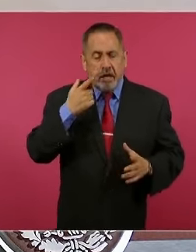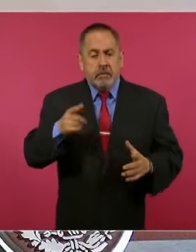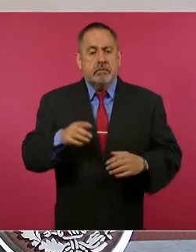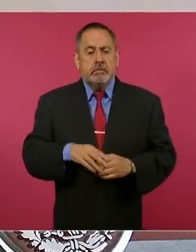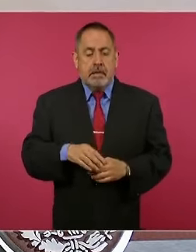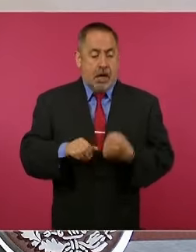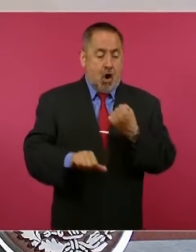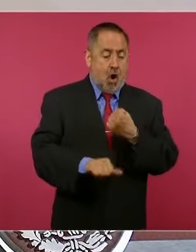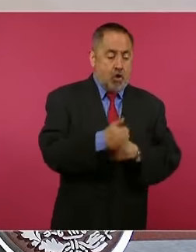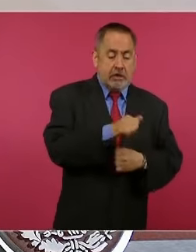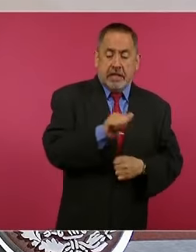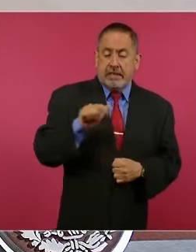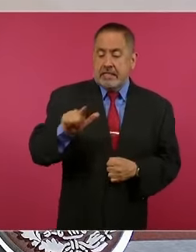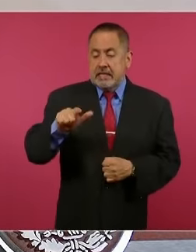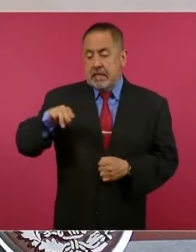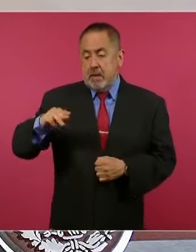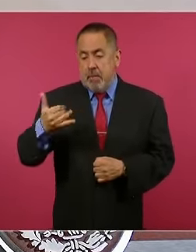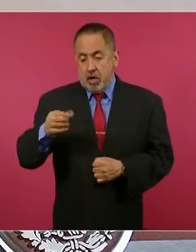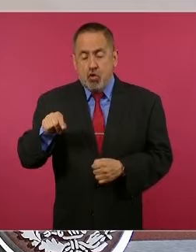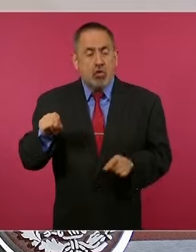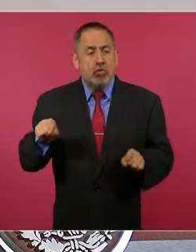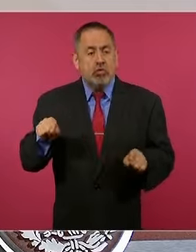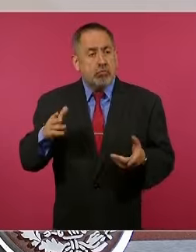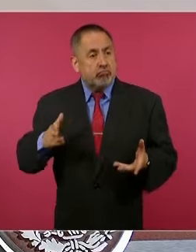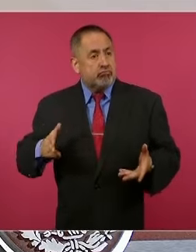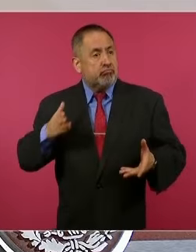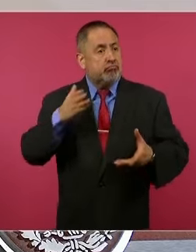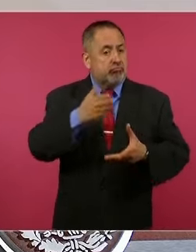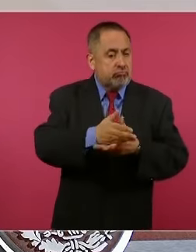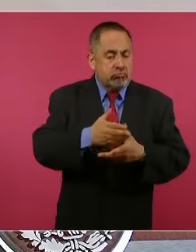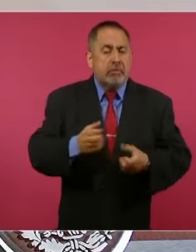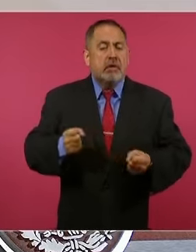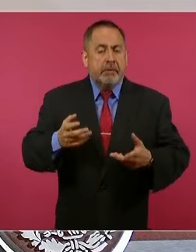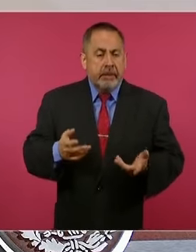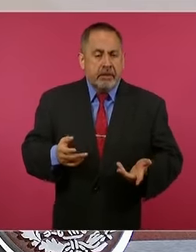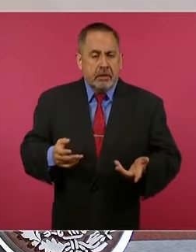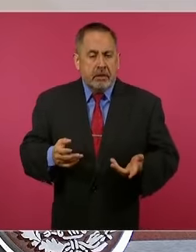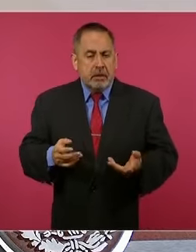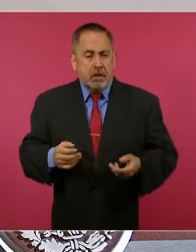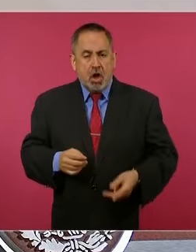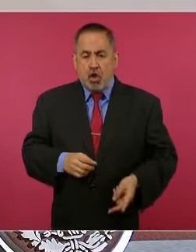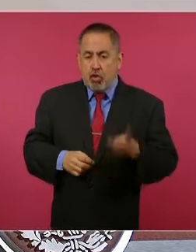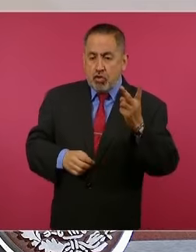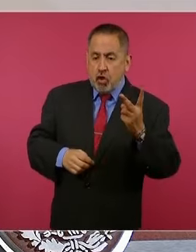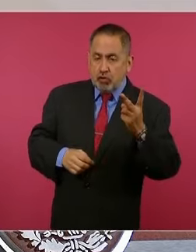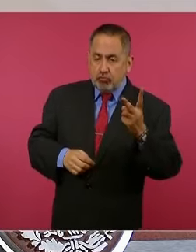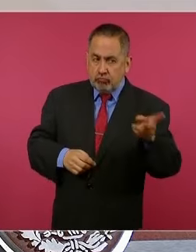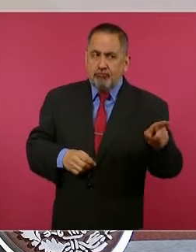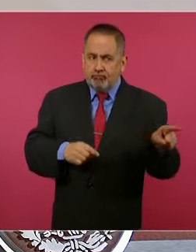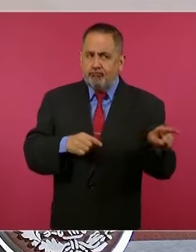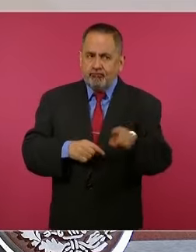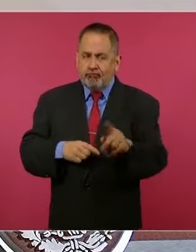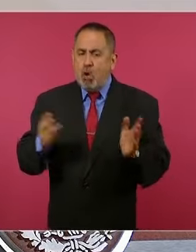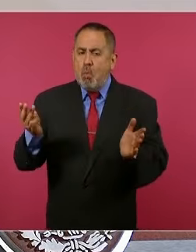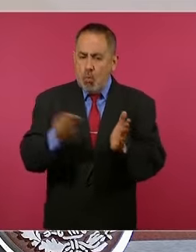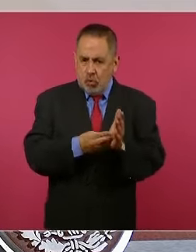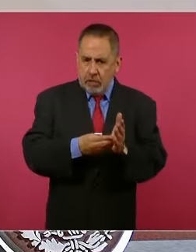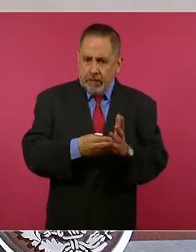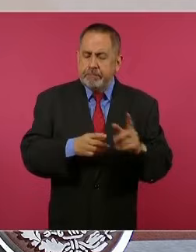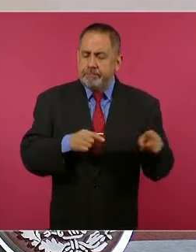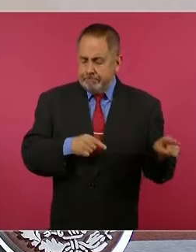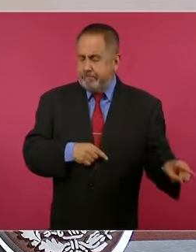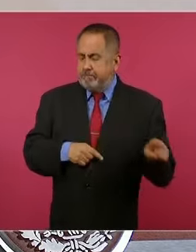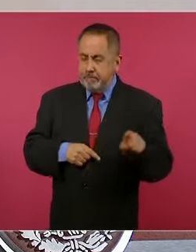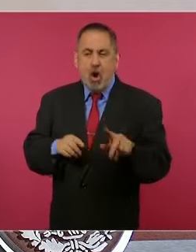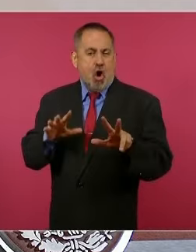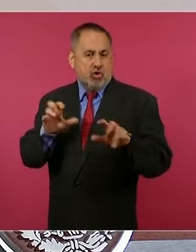entre el 11 y el 17 de mayo nos encontramos con dos infracciones de estas 899